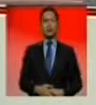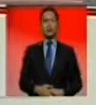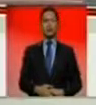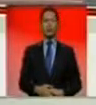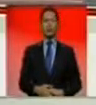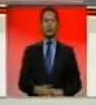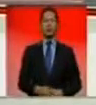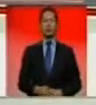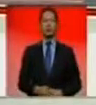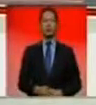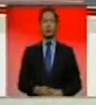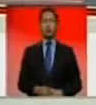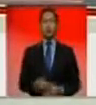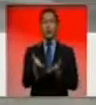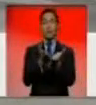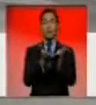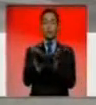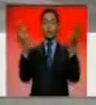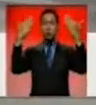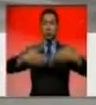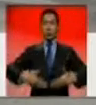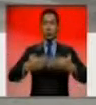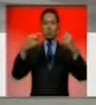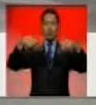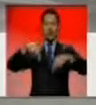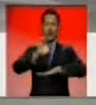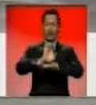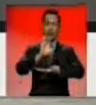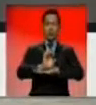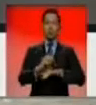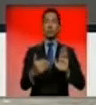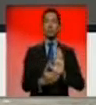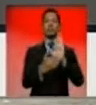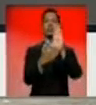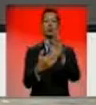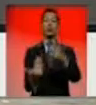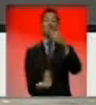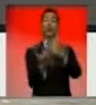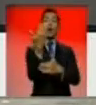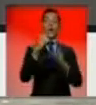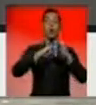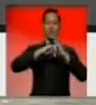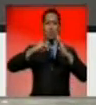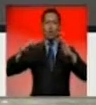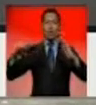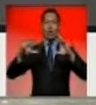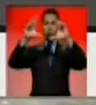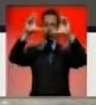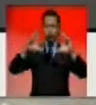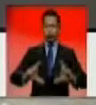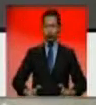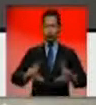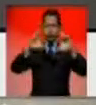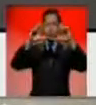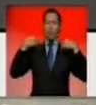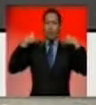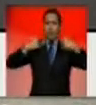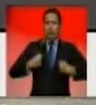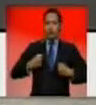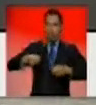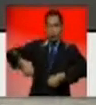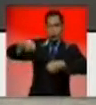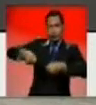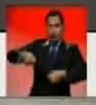El Servicio Nacional de Aduanas del Ecuador presentó sus nuevas máquinas de rayos X para escanear la mercadería que llega a